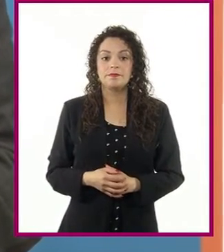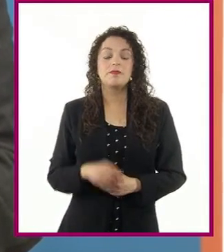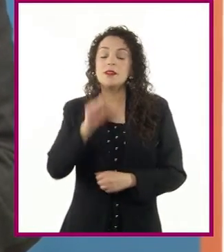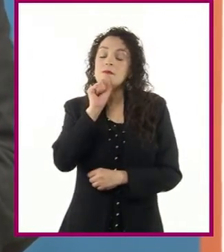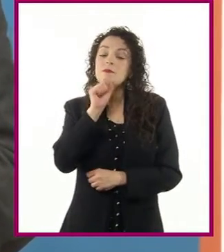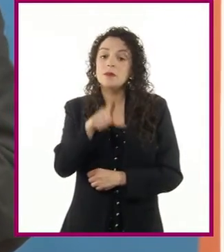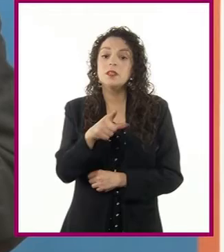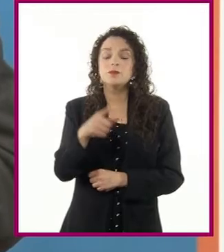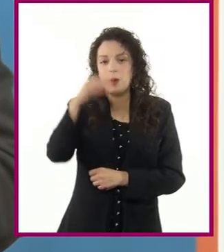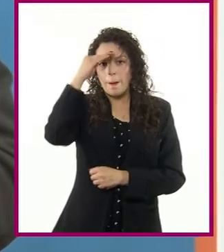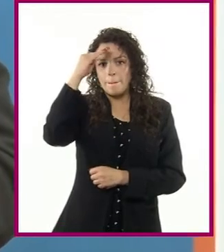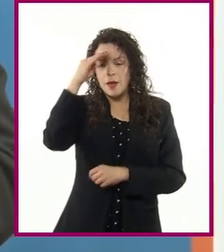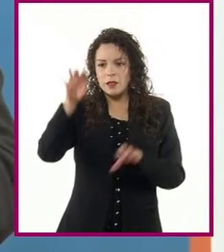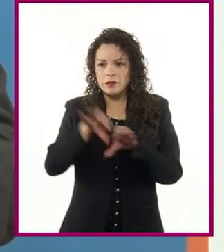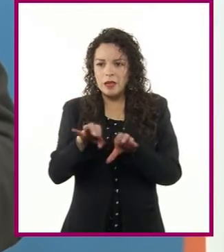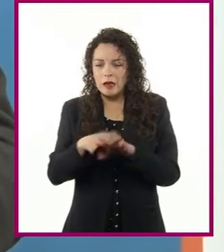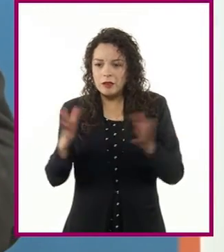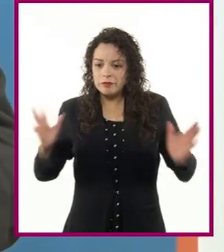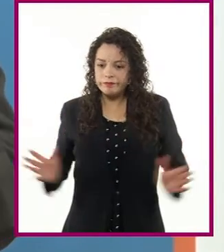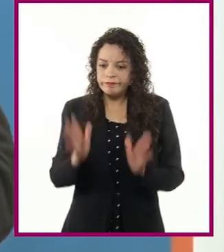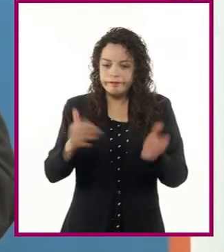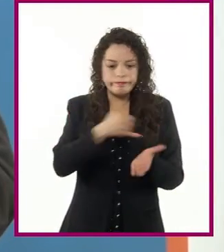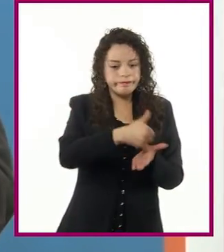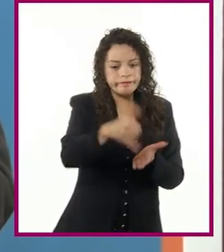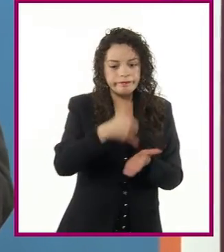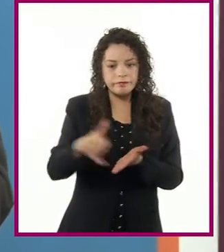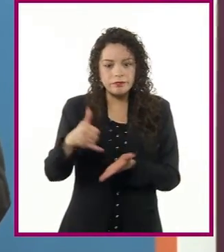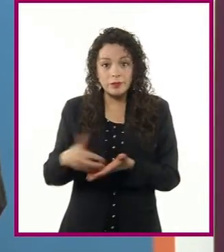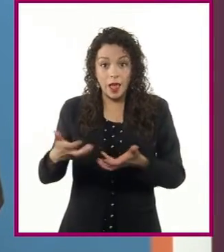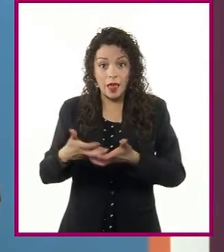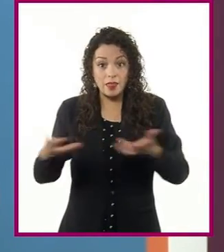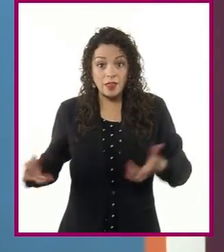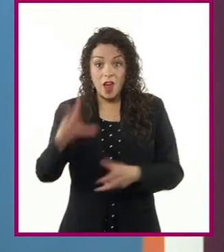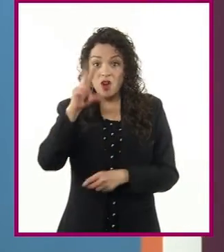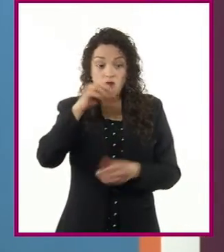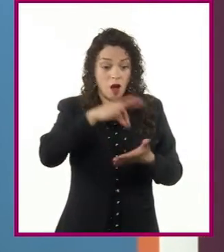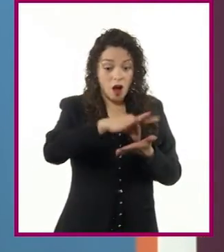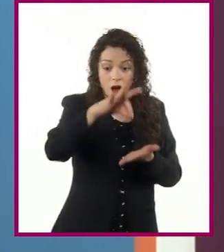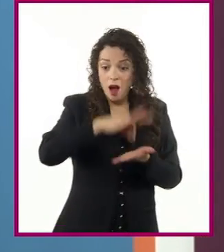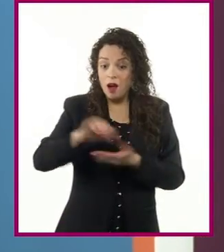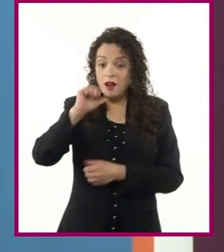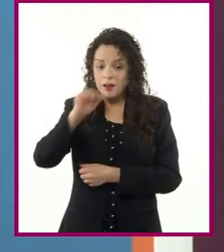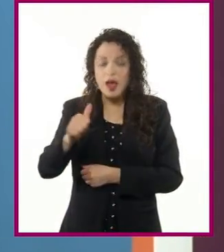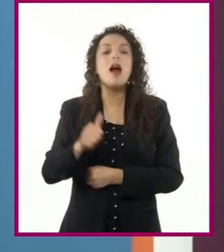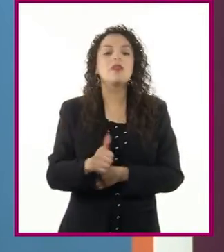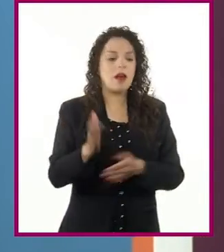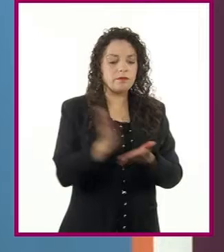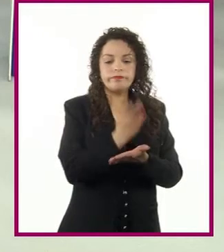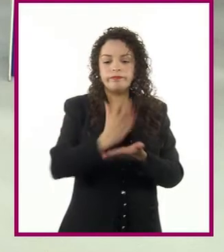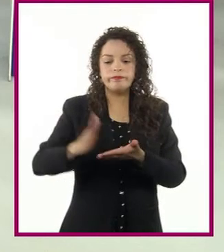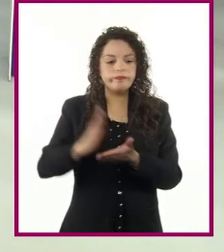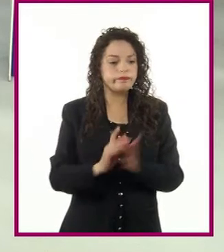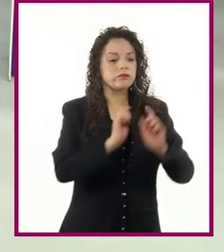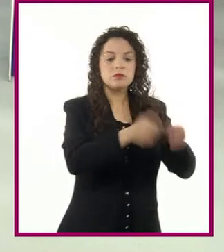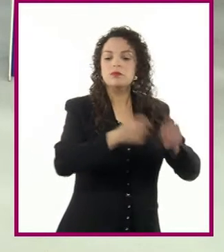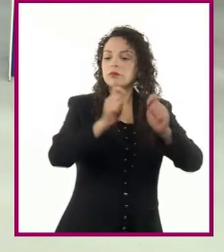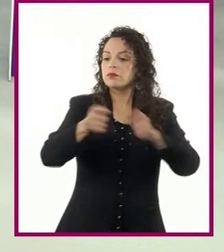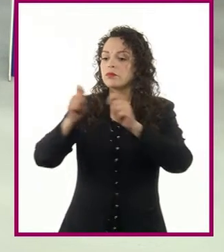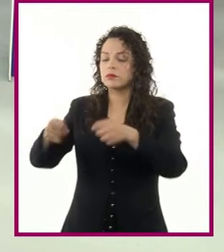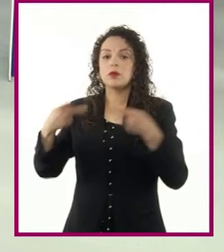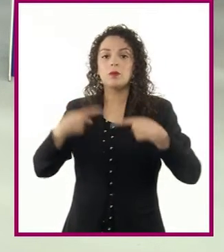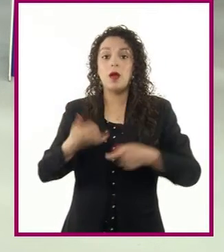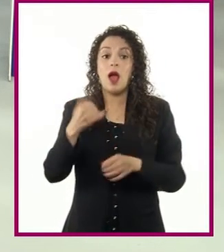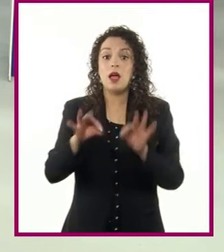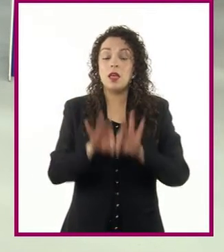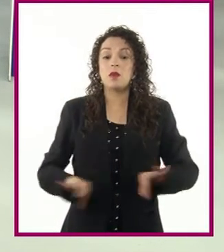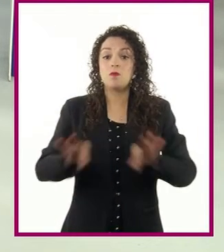medidas para reanimar la agricultura, repartió las tierras no cultivadas y organizó importantes obras de riego. Además,